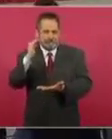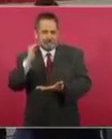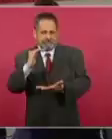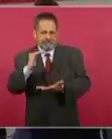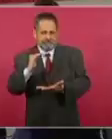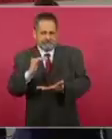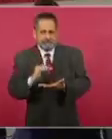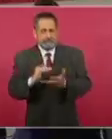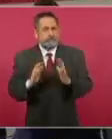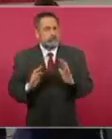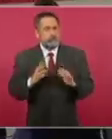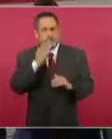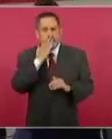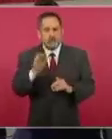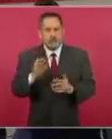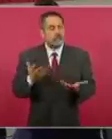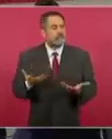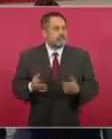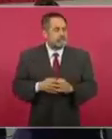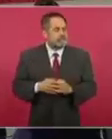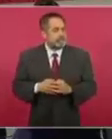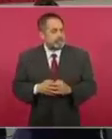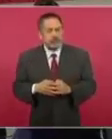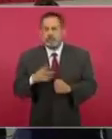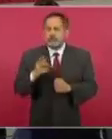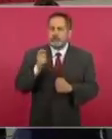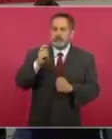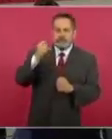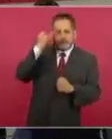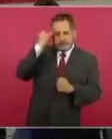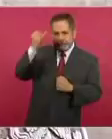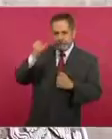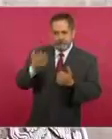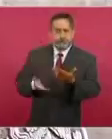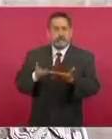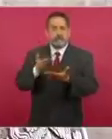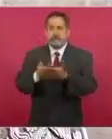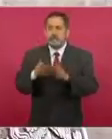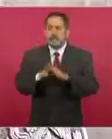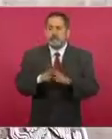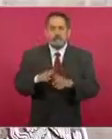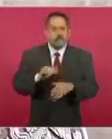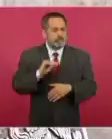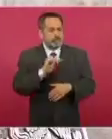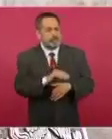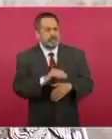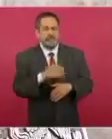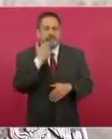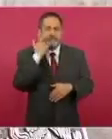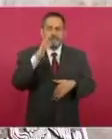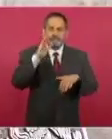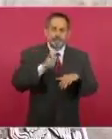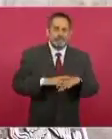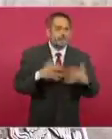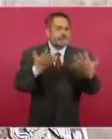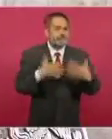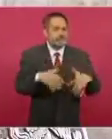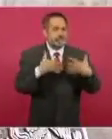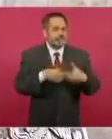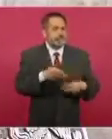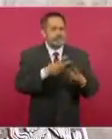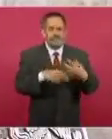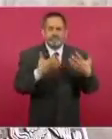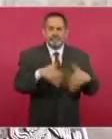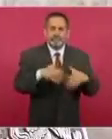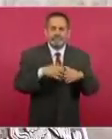inflación, planteamos ahora un aumento en la producción de granos. Este aumento